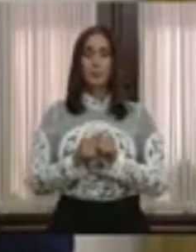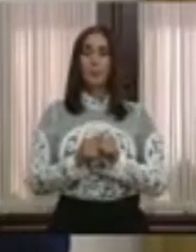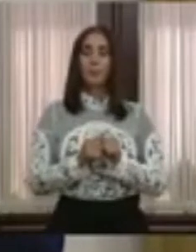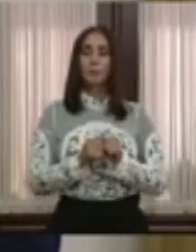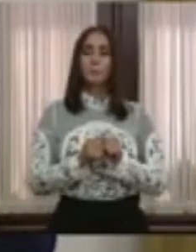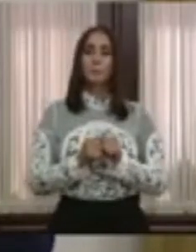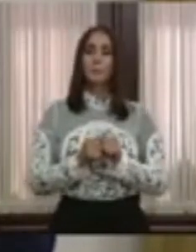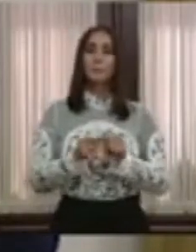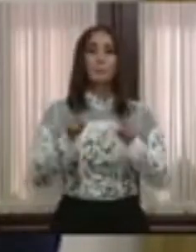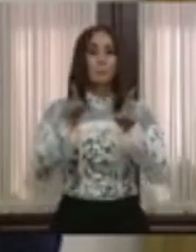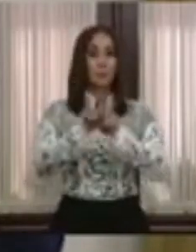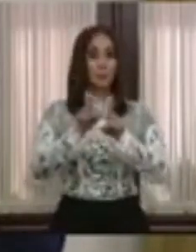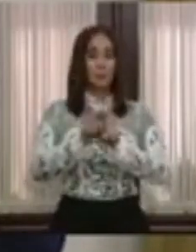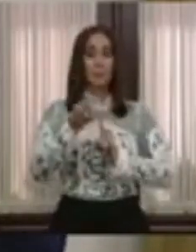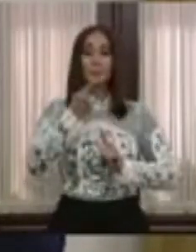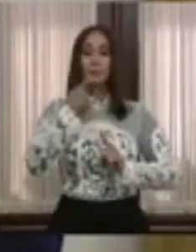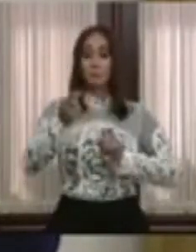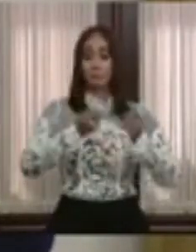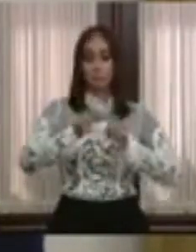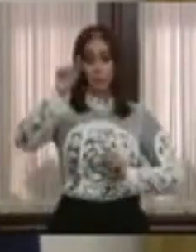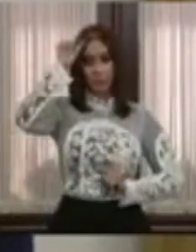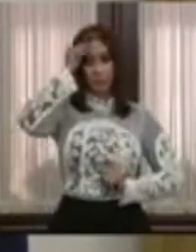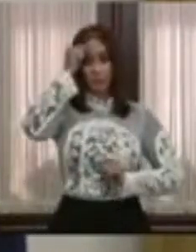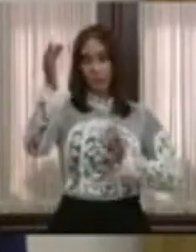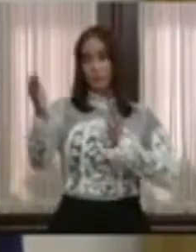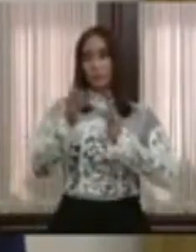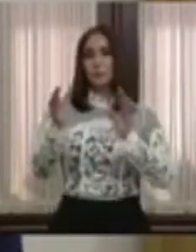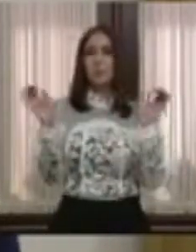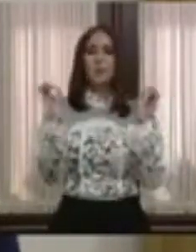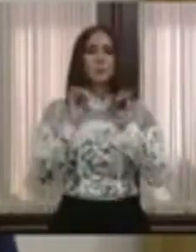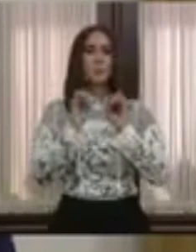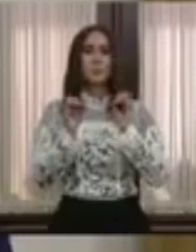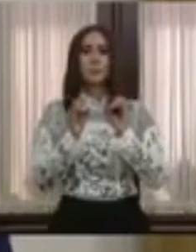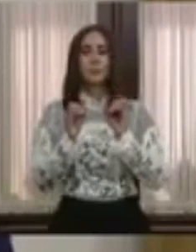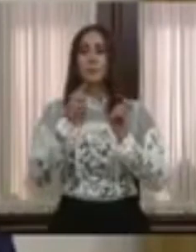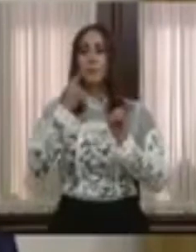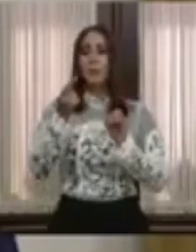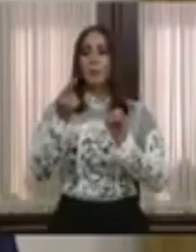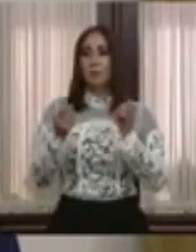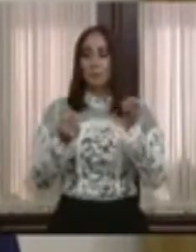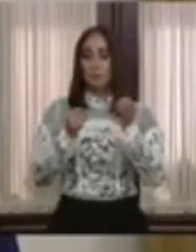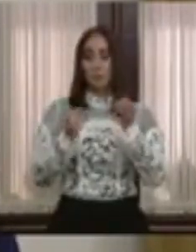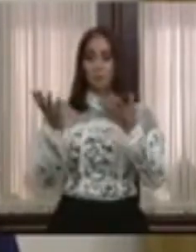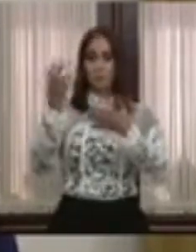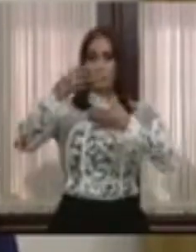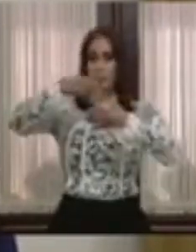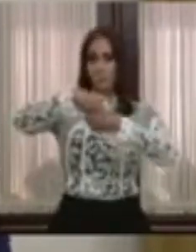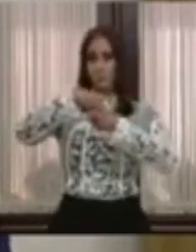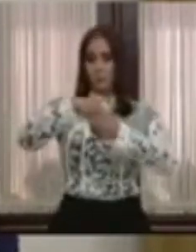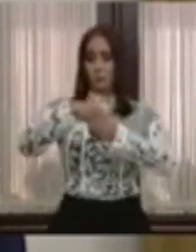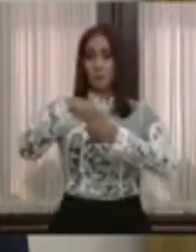decirles que desde el gobierno central nadie le va a pedir ser socio de ninguna inversión en